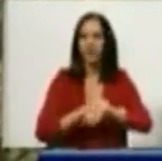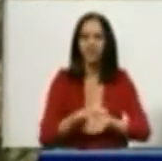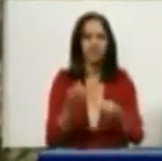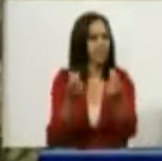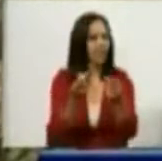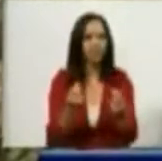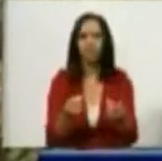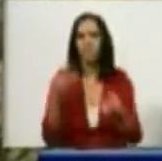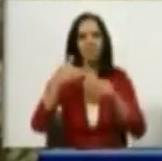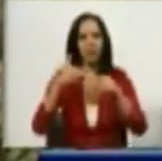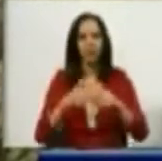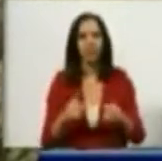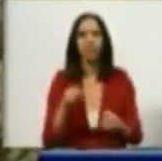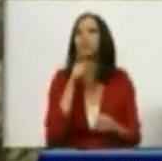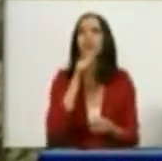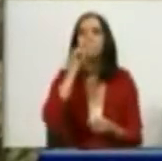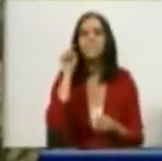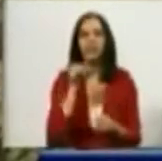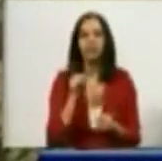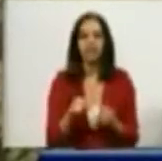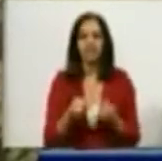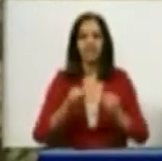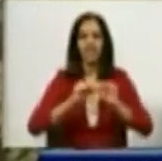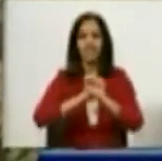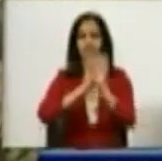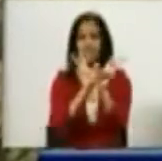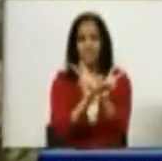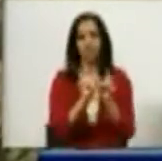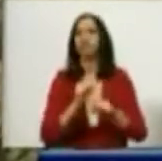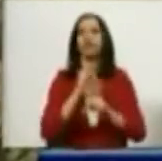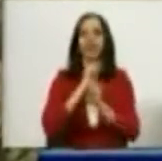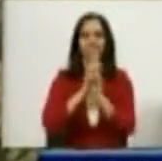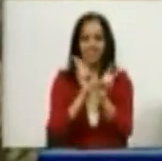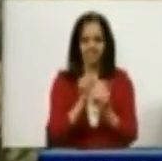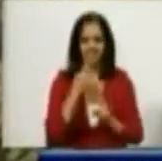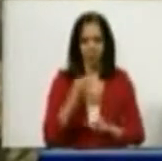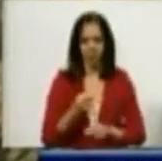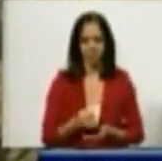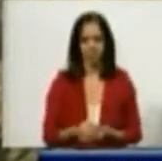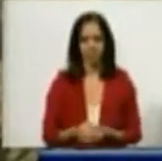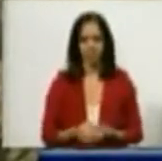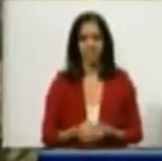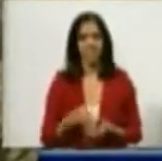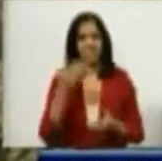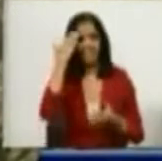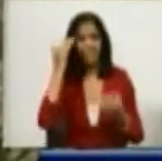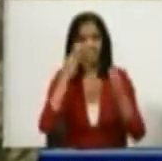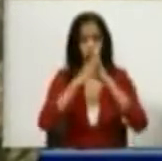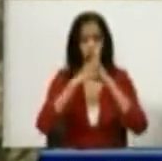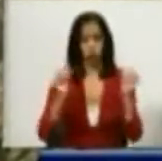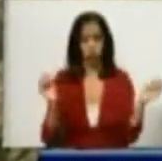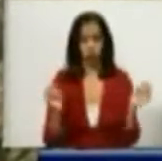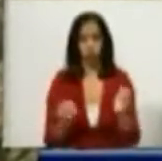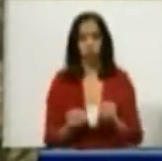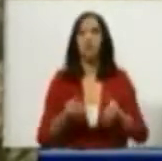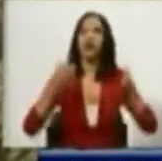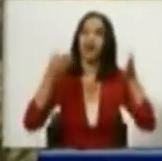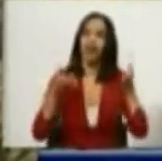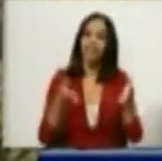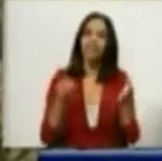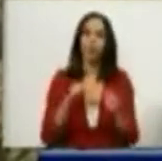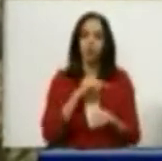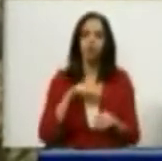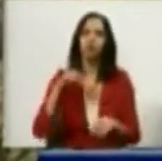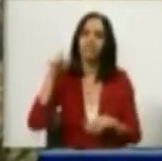petróleo más tú le preguntas de satélite te responde satélite sabe de todo así es que como nosotros